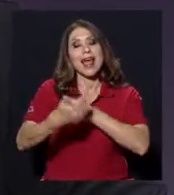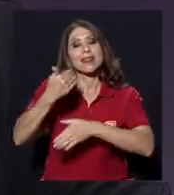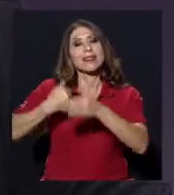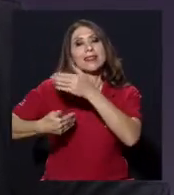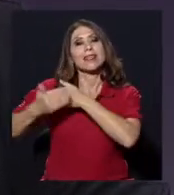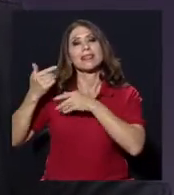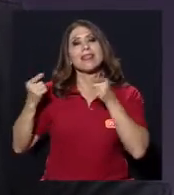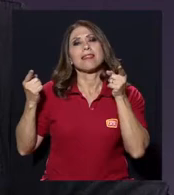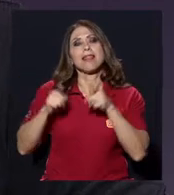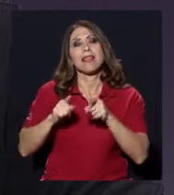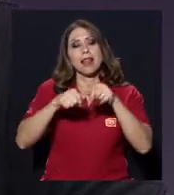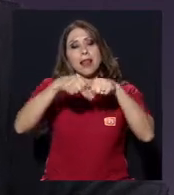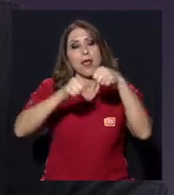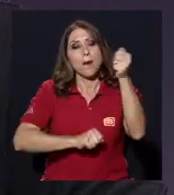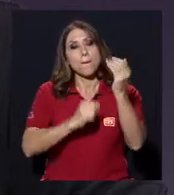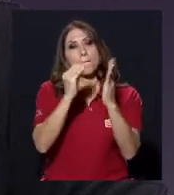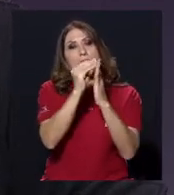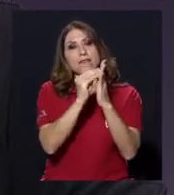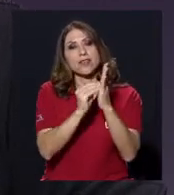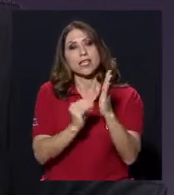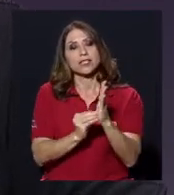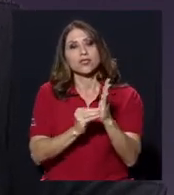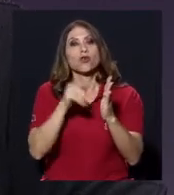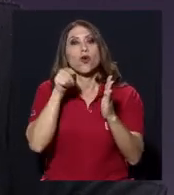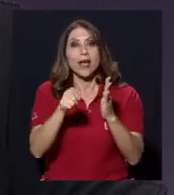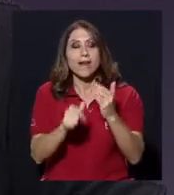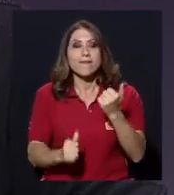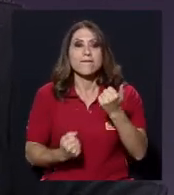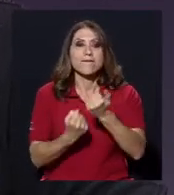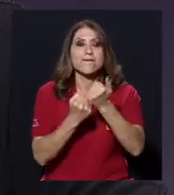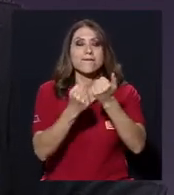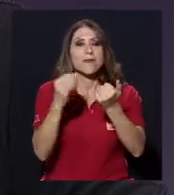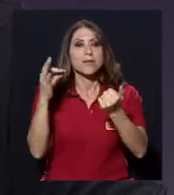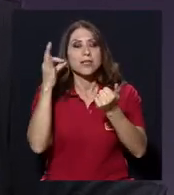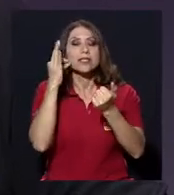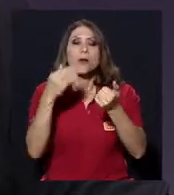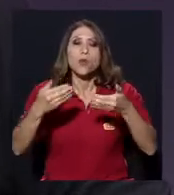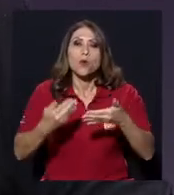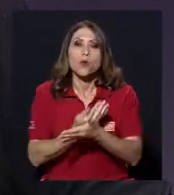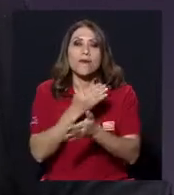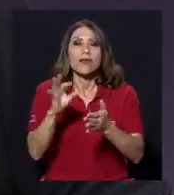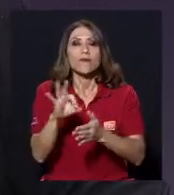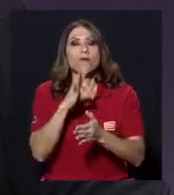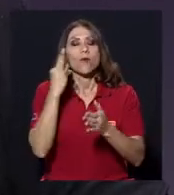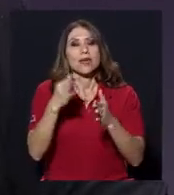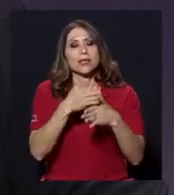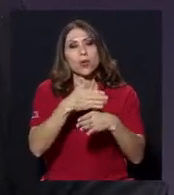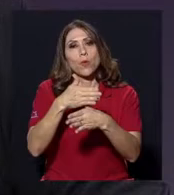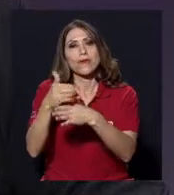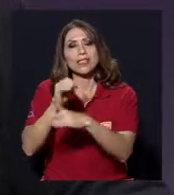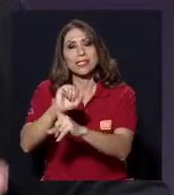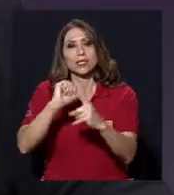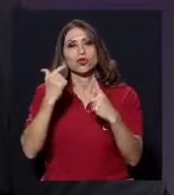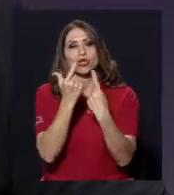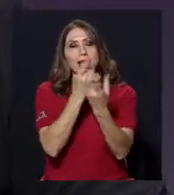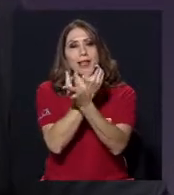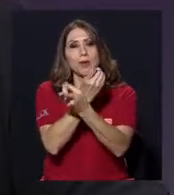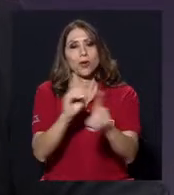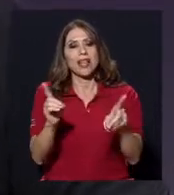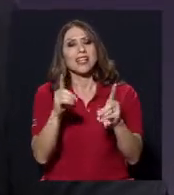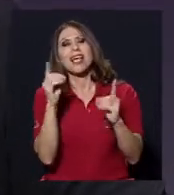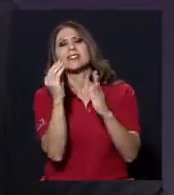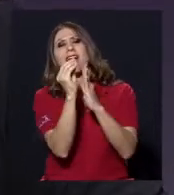feminista por nuevas formas de convivencia social, inclusivas y democráticas, surge precisamente de un